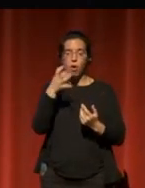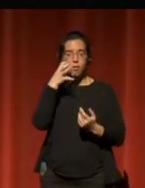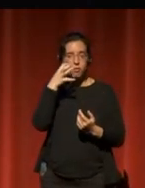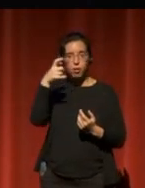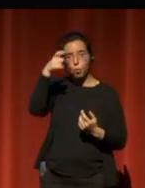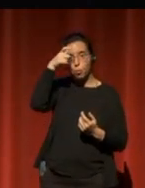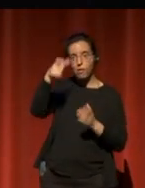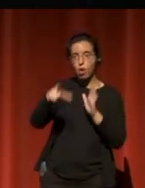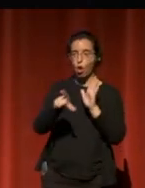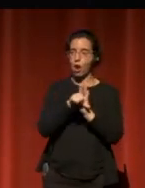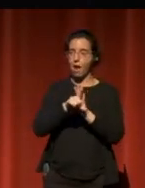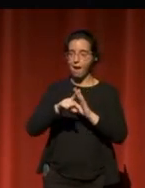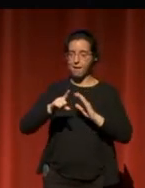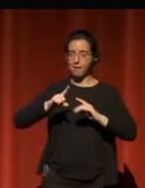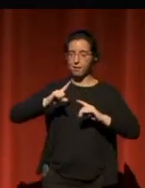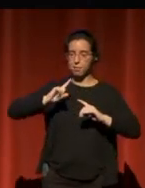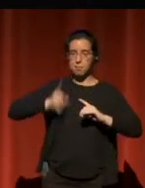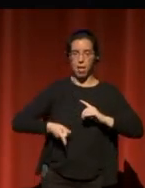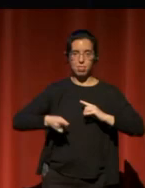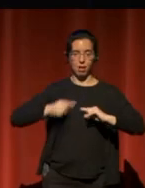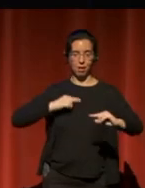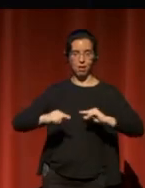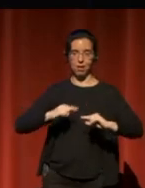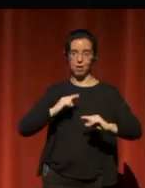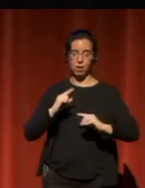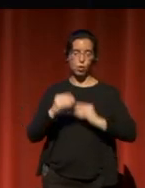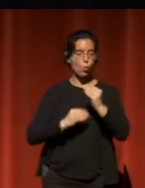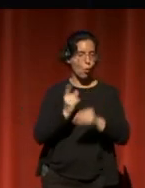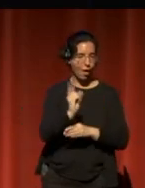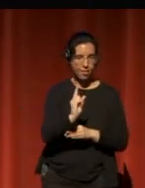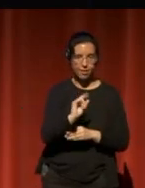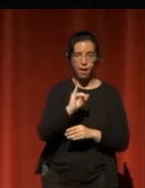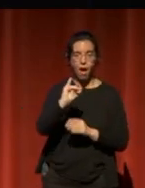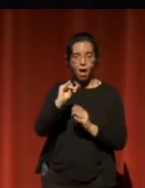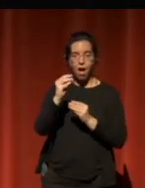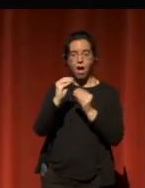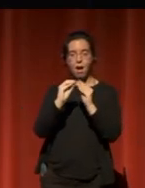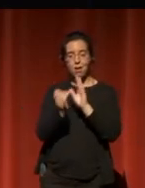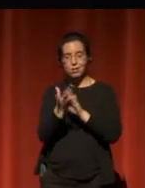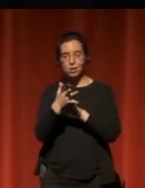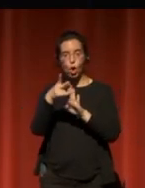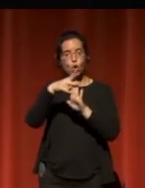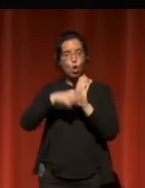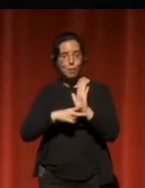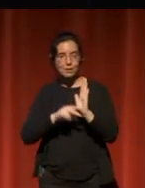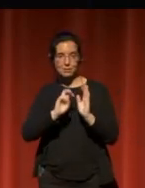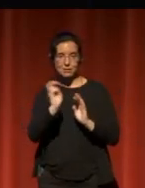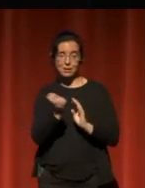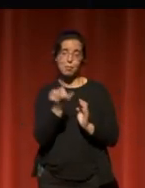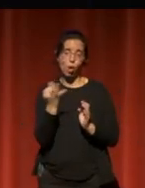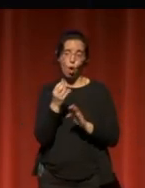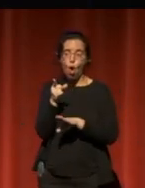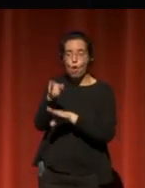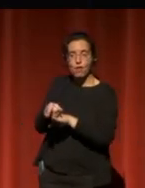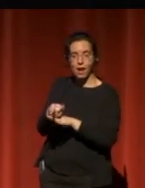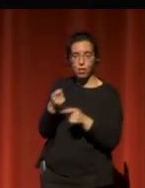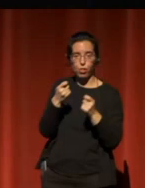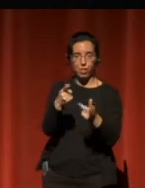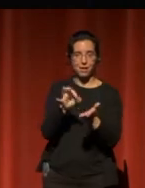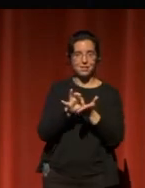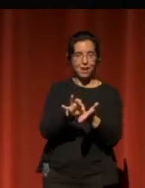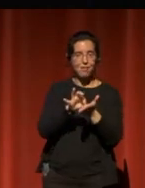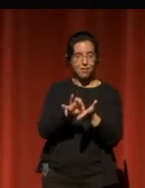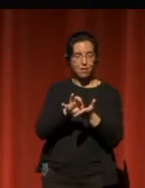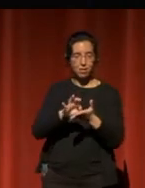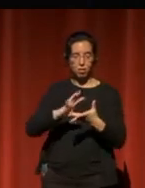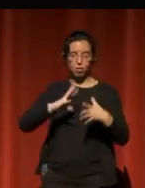no legislan, no hacen legislaciones, hacen otro tipo de normativas, pero que están obligados a proporcionar el servicio y a dotar a